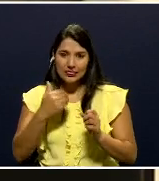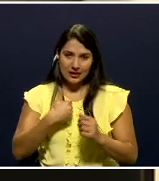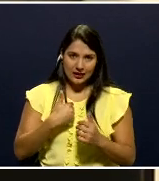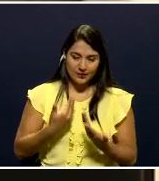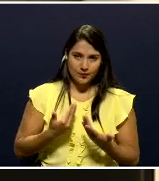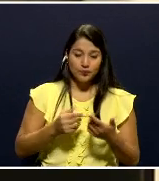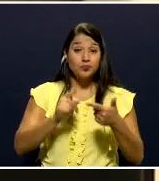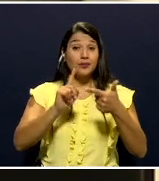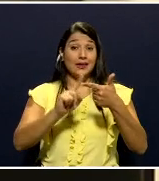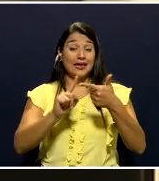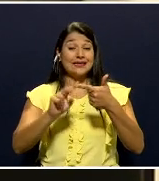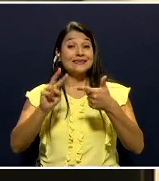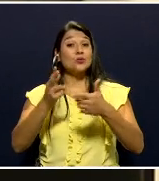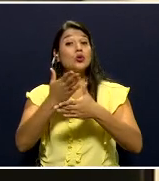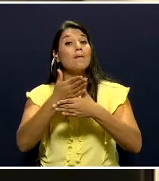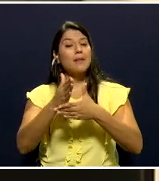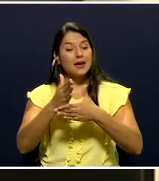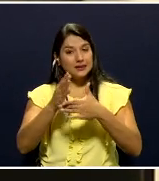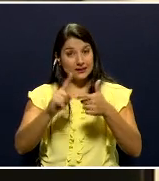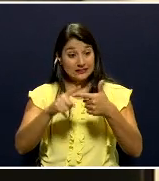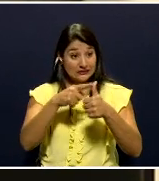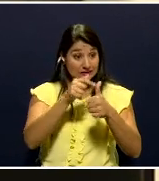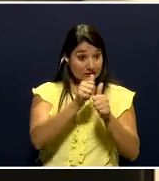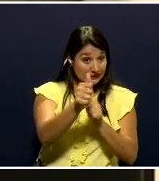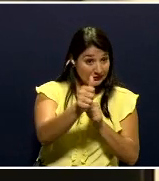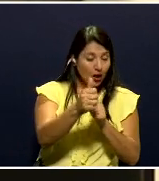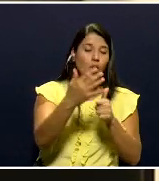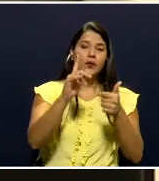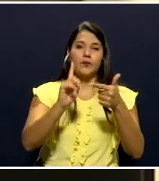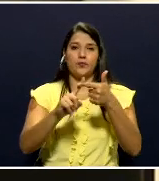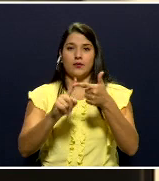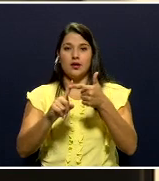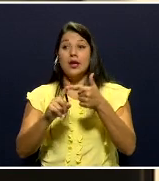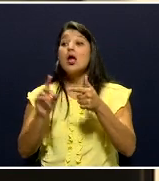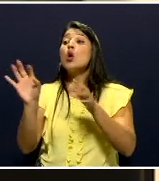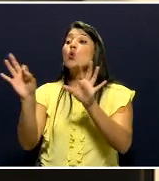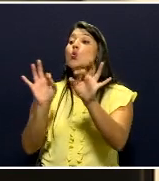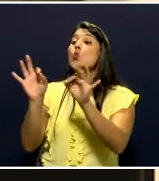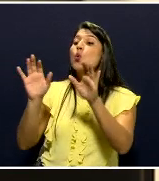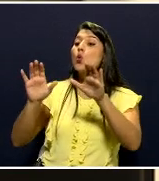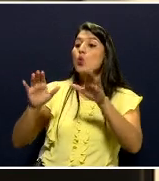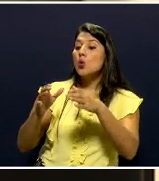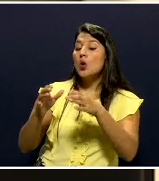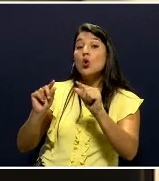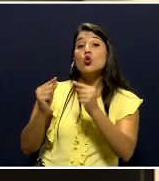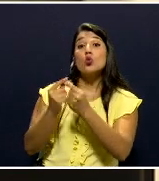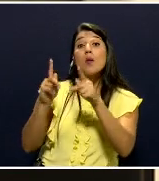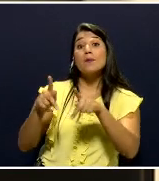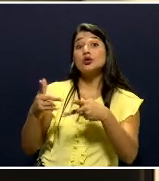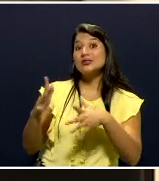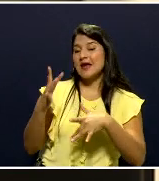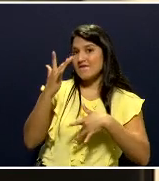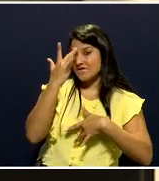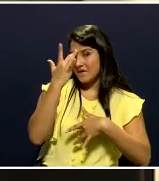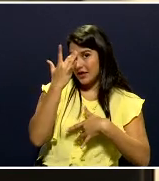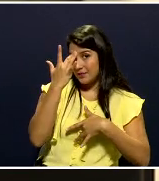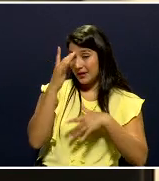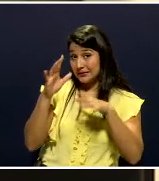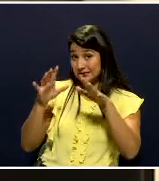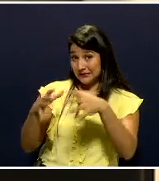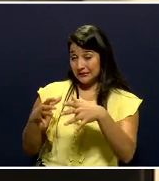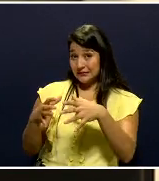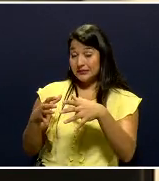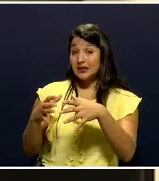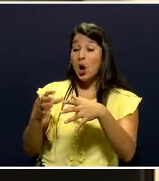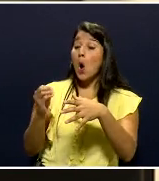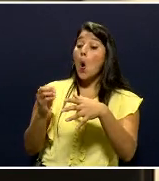estudio en el cual se demuestre la eficacia en un pequeño grupo de personas que están infectadas o, en este caso en particular,